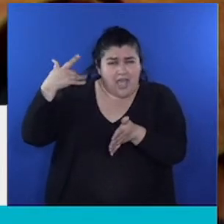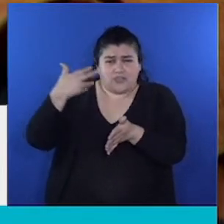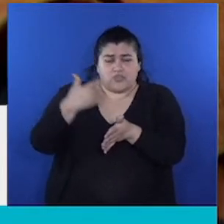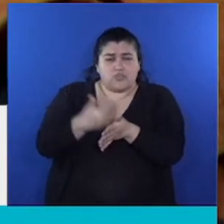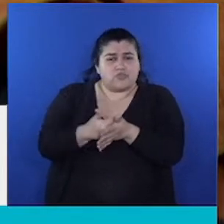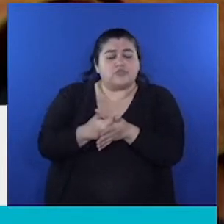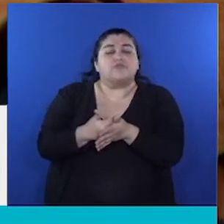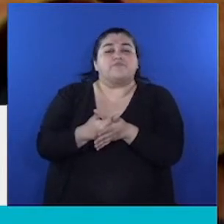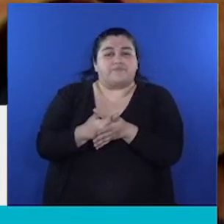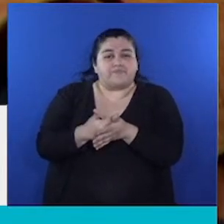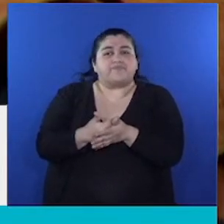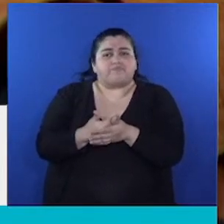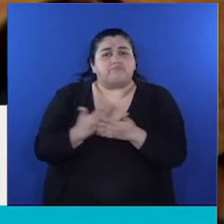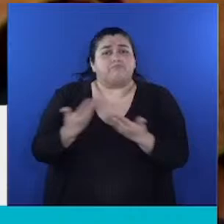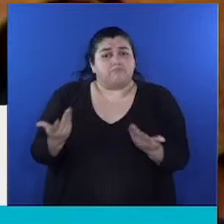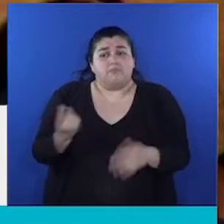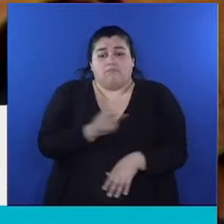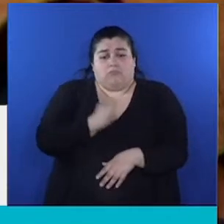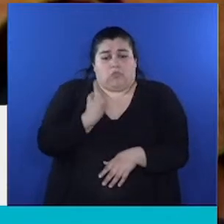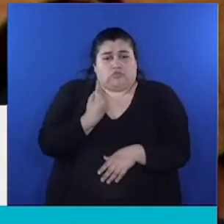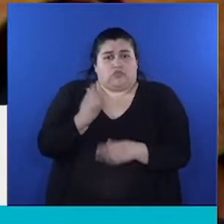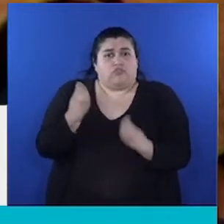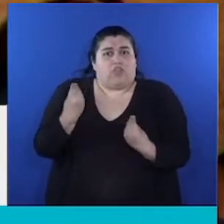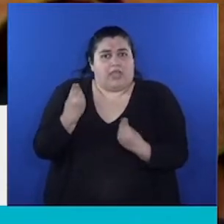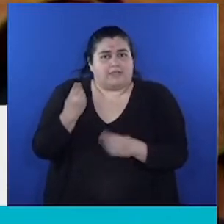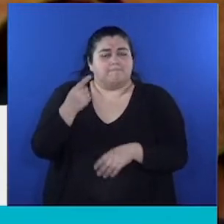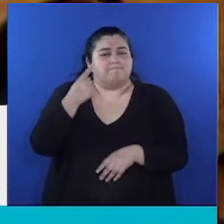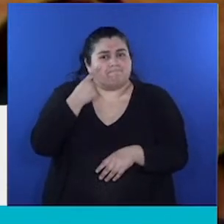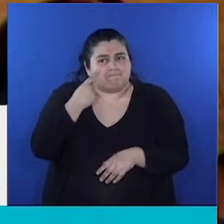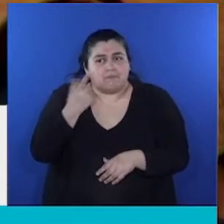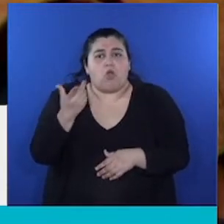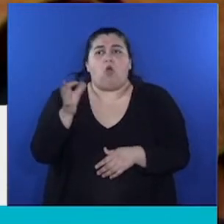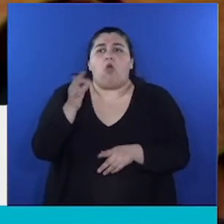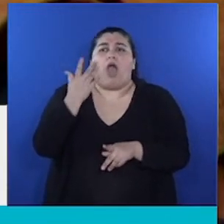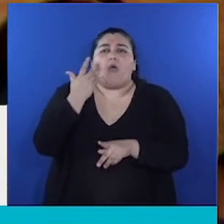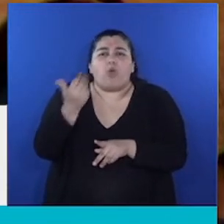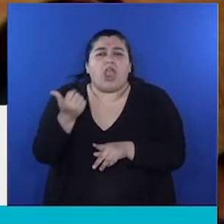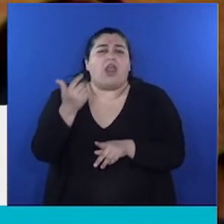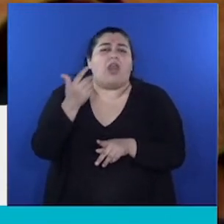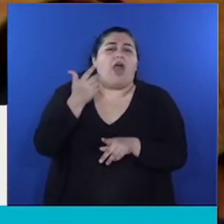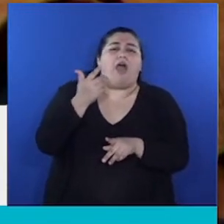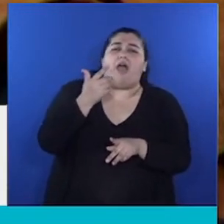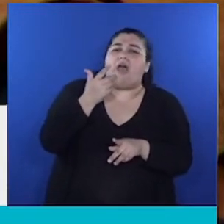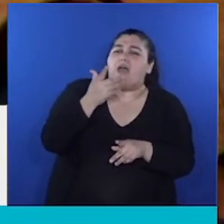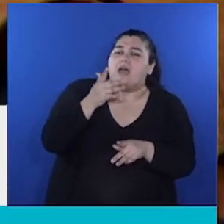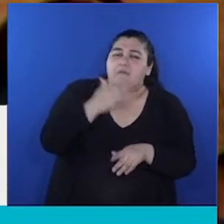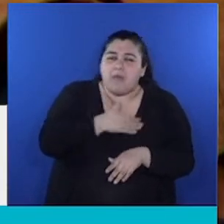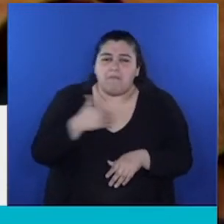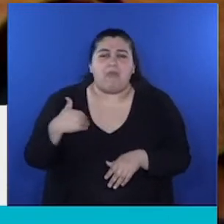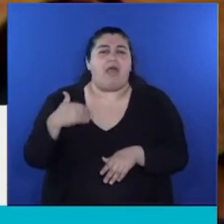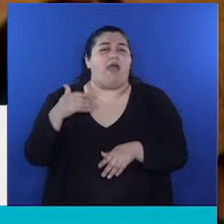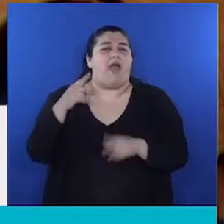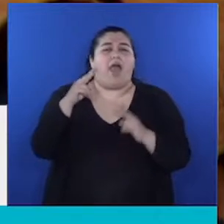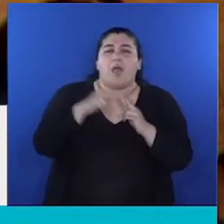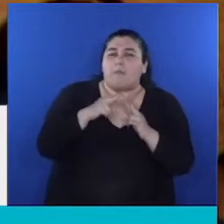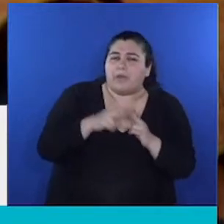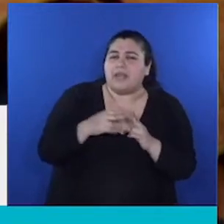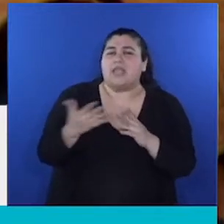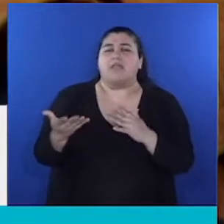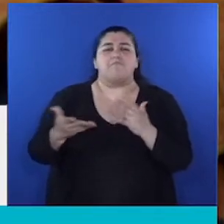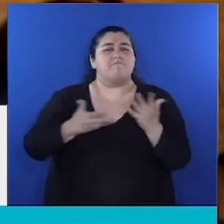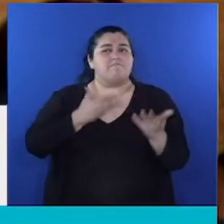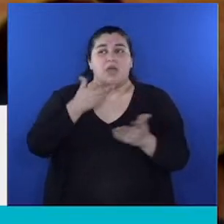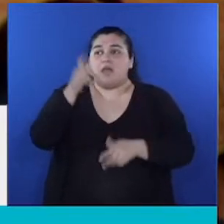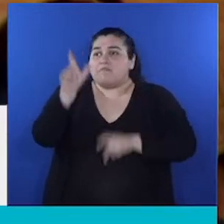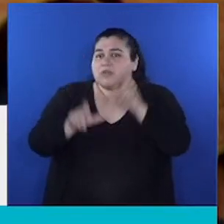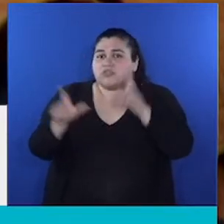Digo, ¿quién de nosotros no conoce una abuela, una tía abuela, una madre, una prima, alguien que ha sufrido